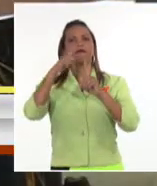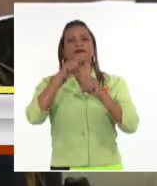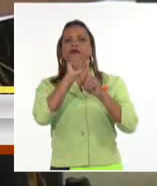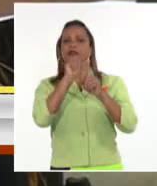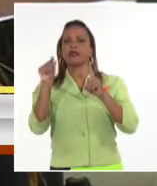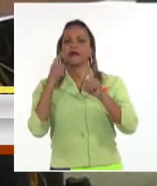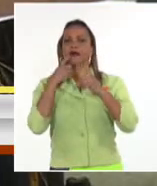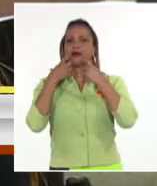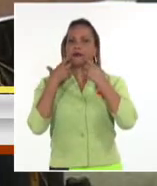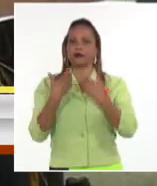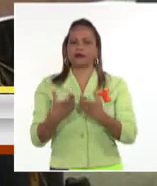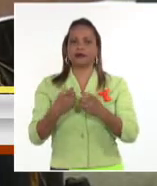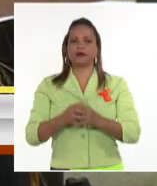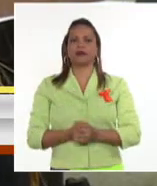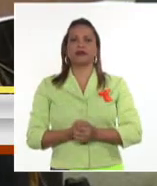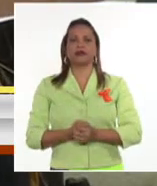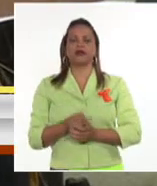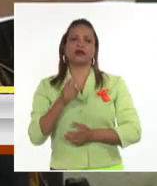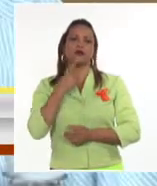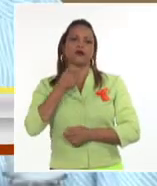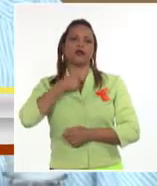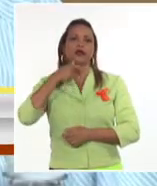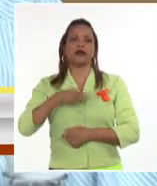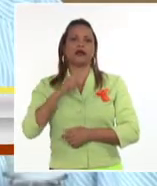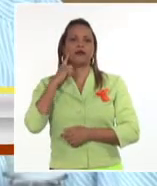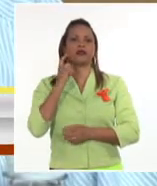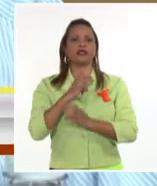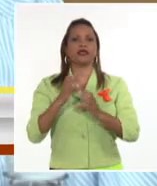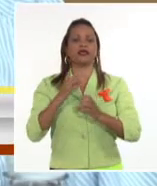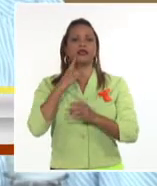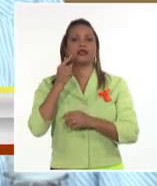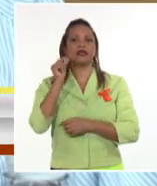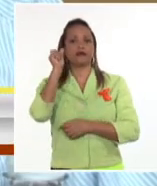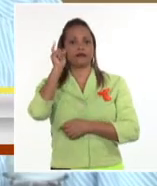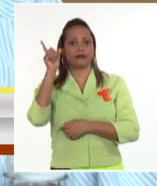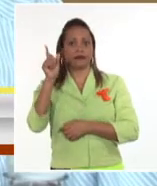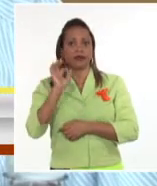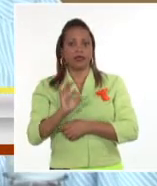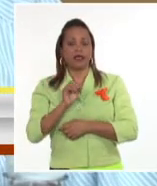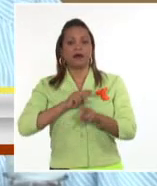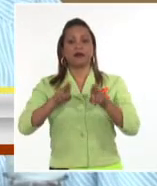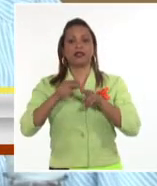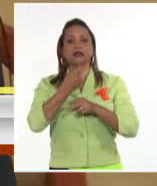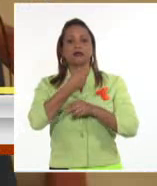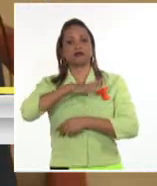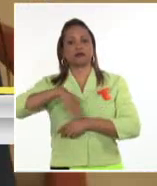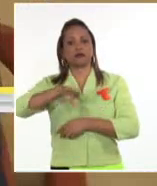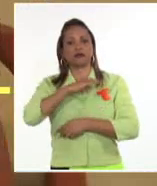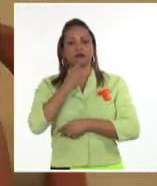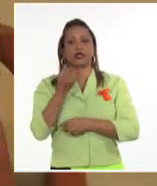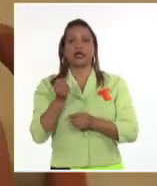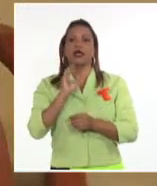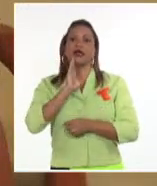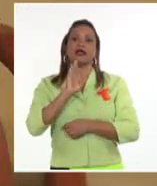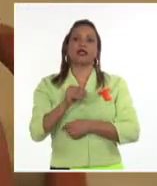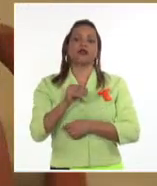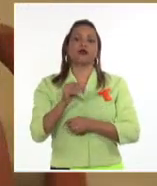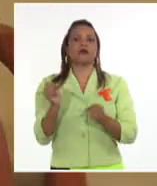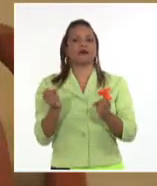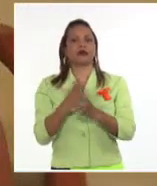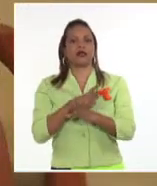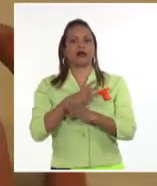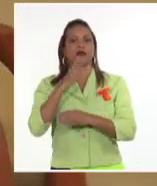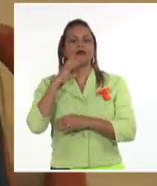trascendente actualidad como la inteligencia artificial en la administración pública, la transparencia de los gobiernos y